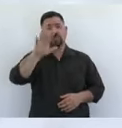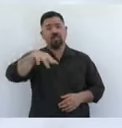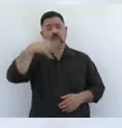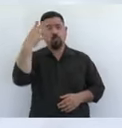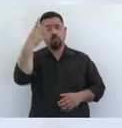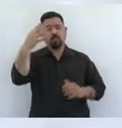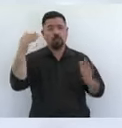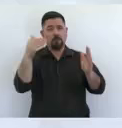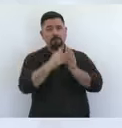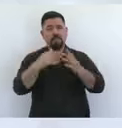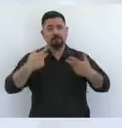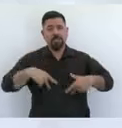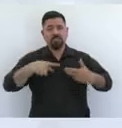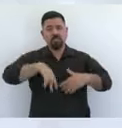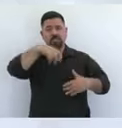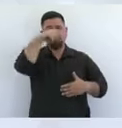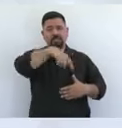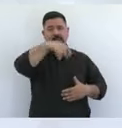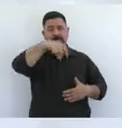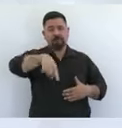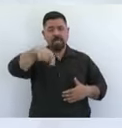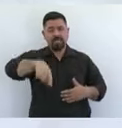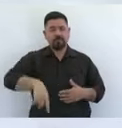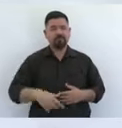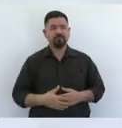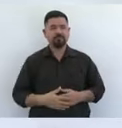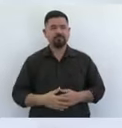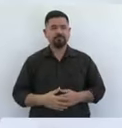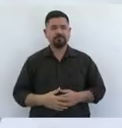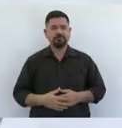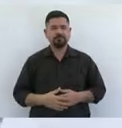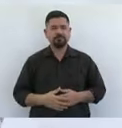454,000 sembradores. Se están